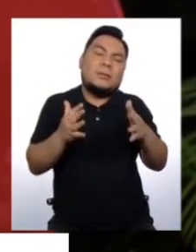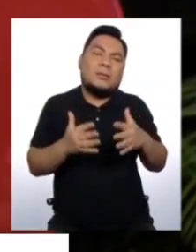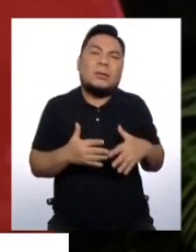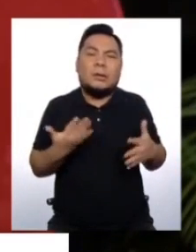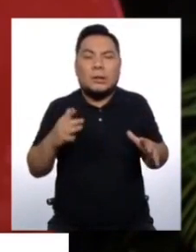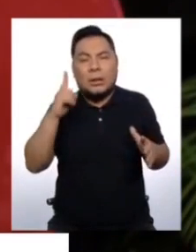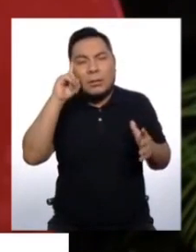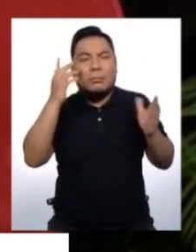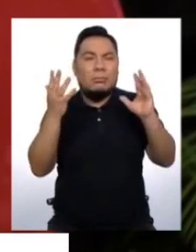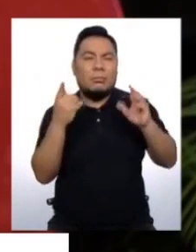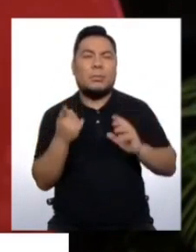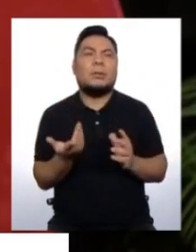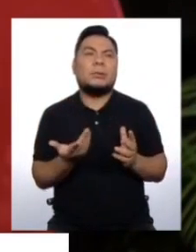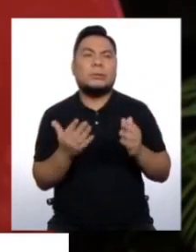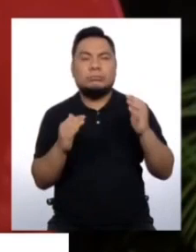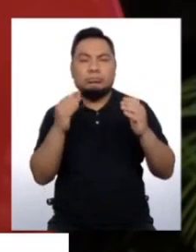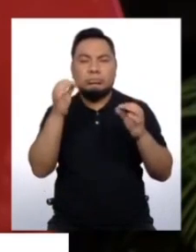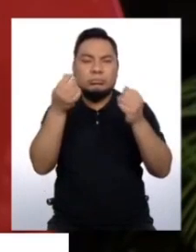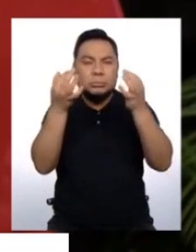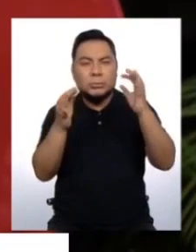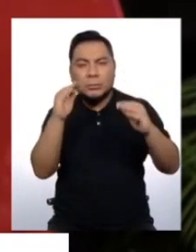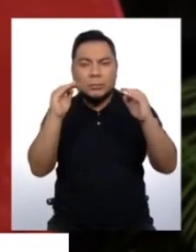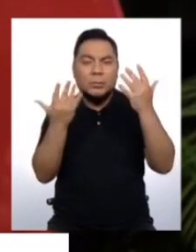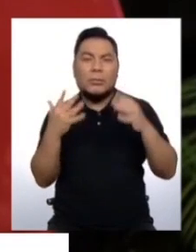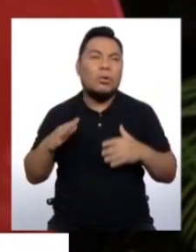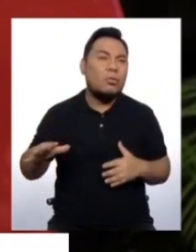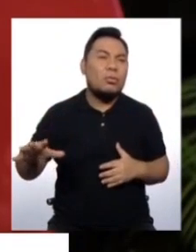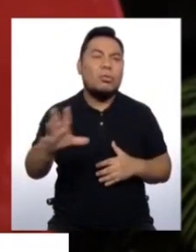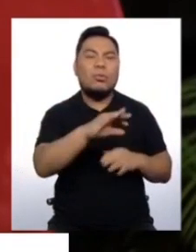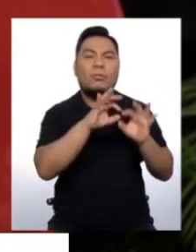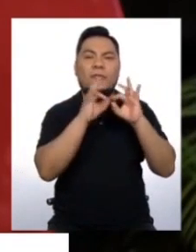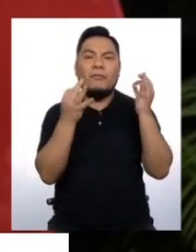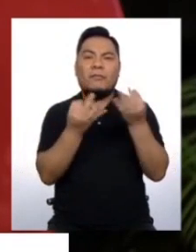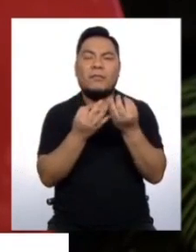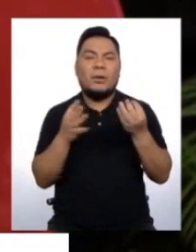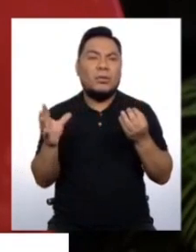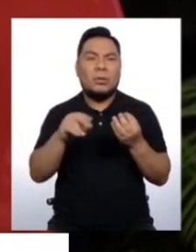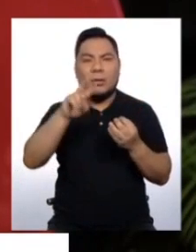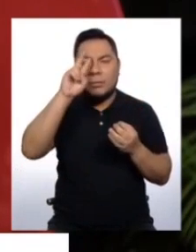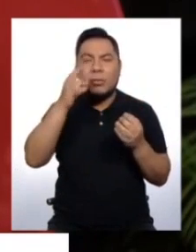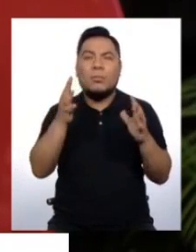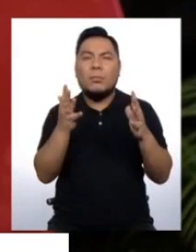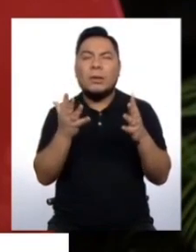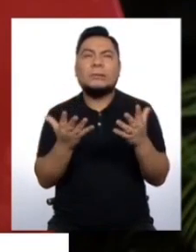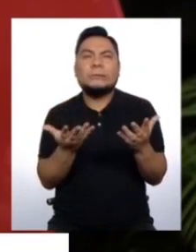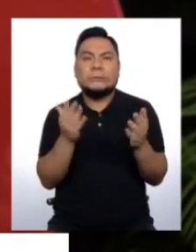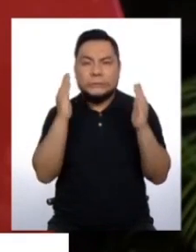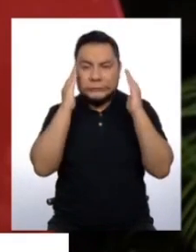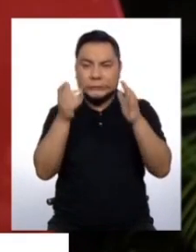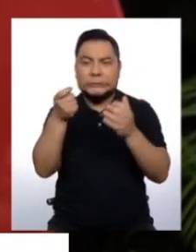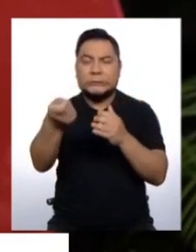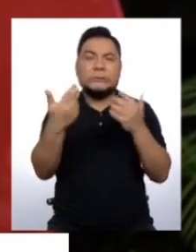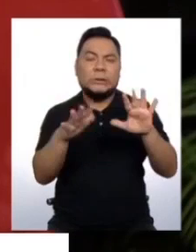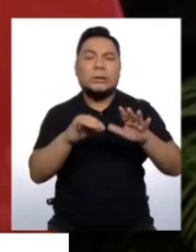se ha establecido en función al universo de hogares que hay en el país es que deberíamos estar atendiendo